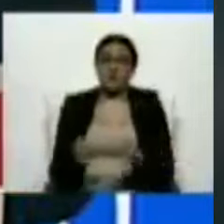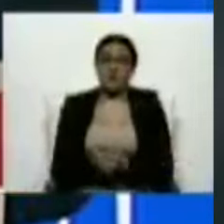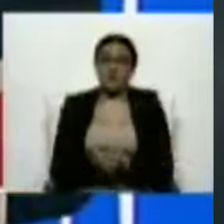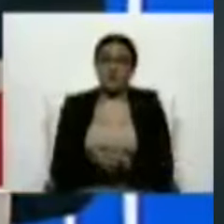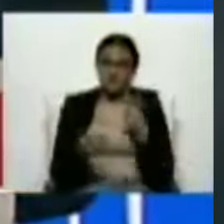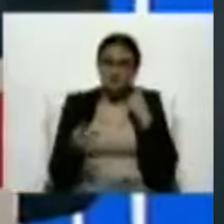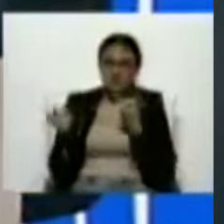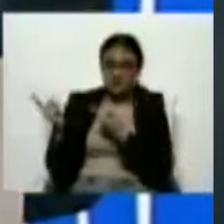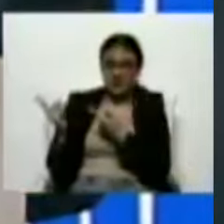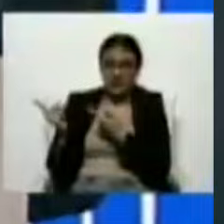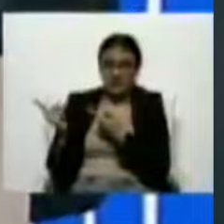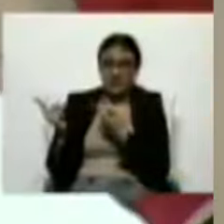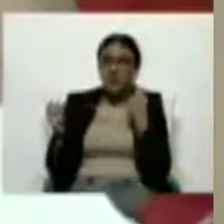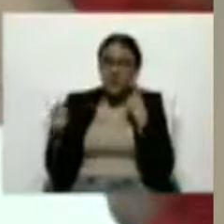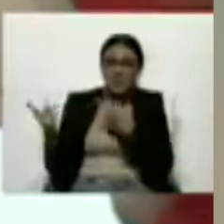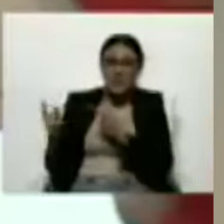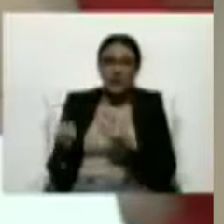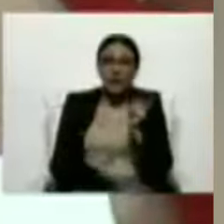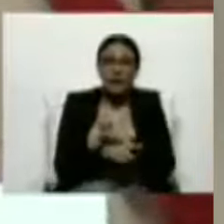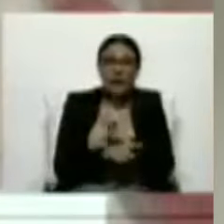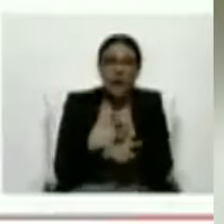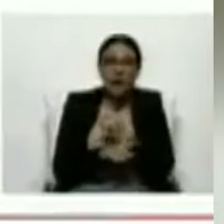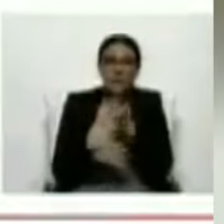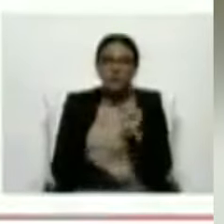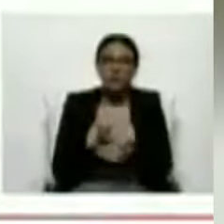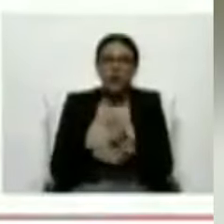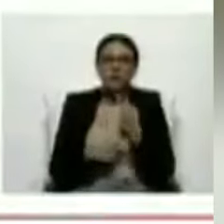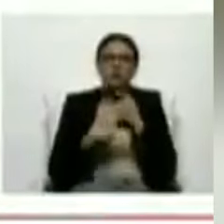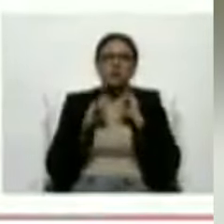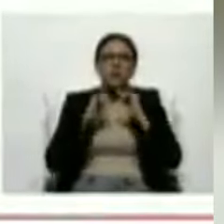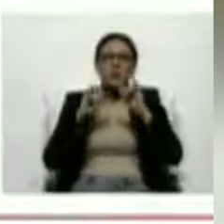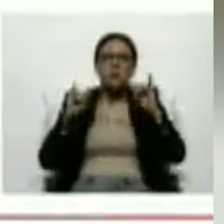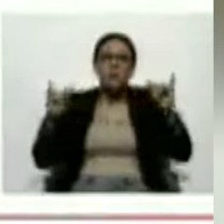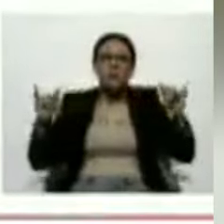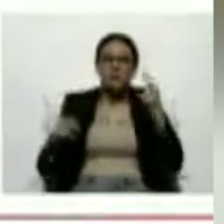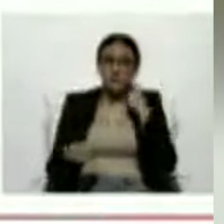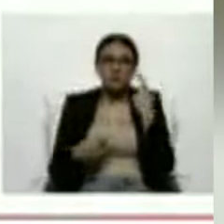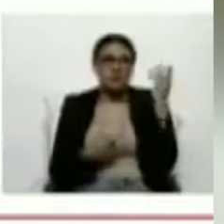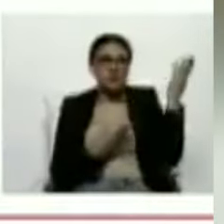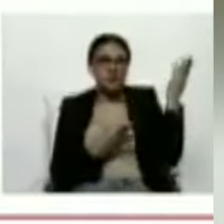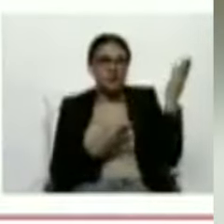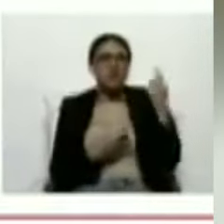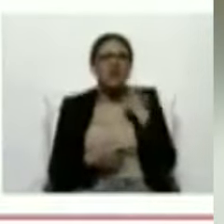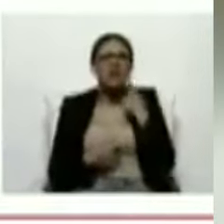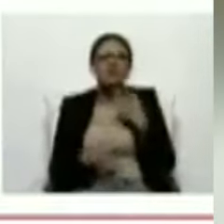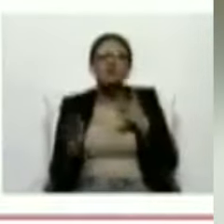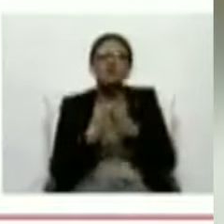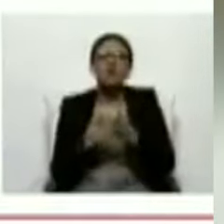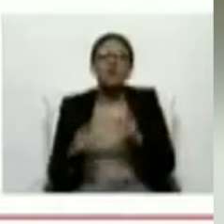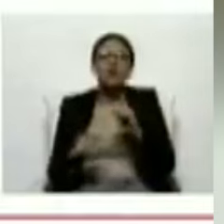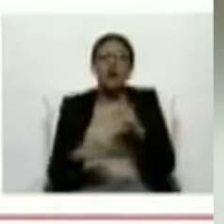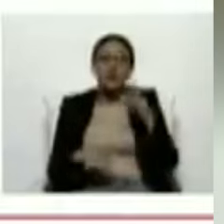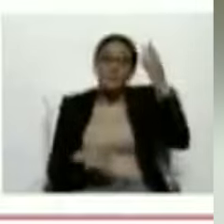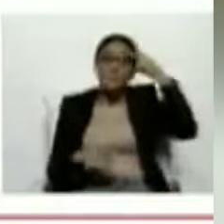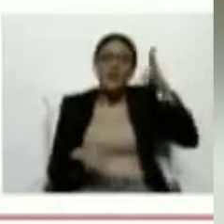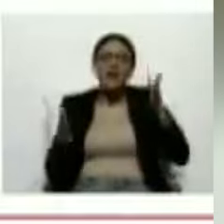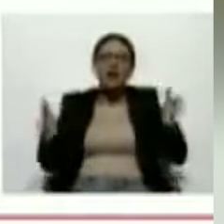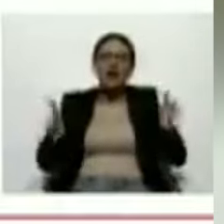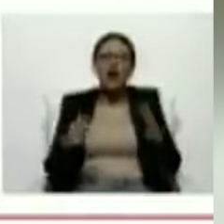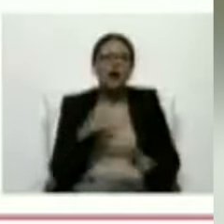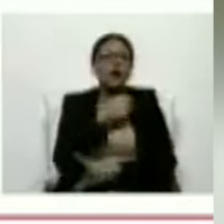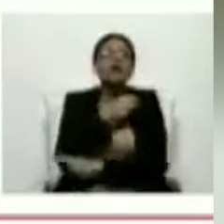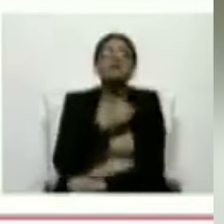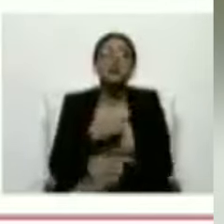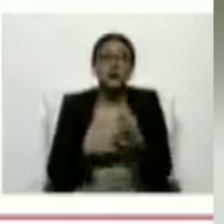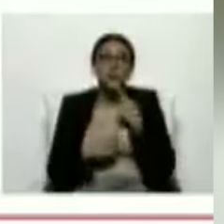coincidencia el pueblo de México fue víctima de un mega fraude electoral esto lo están diciendo todas las páginas